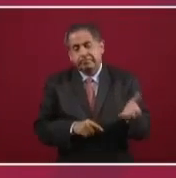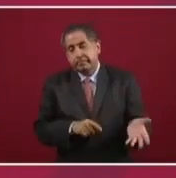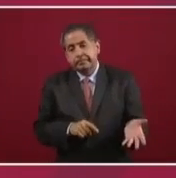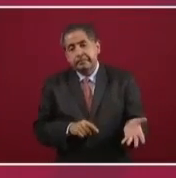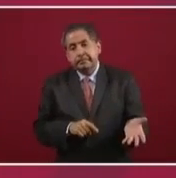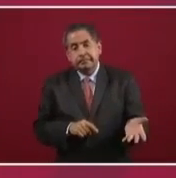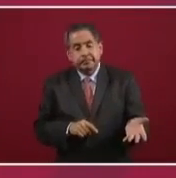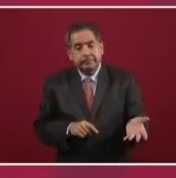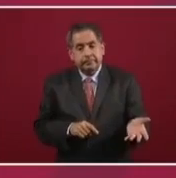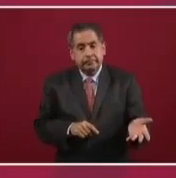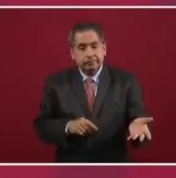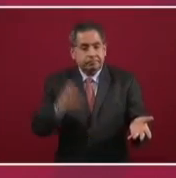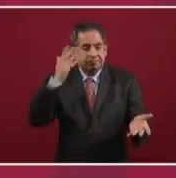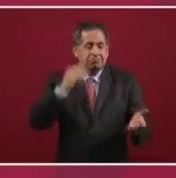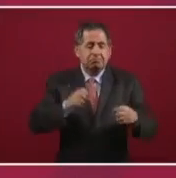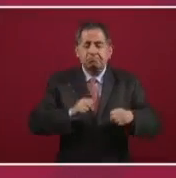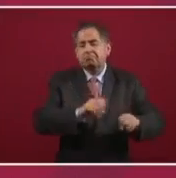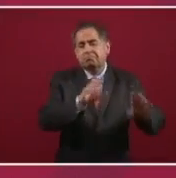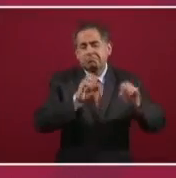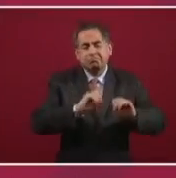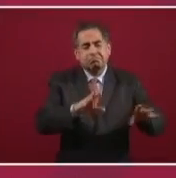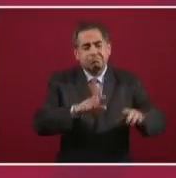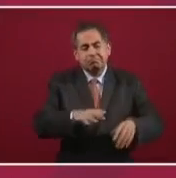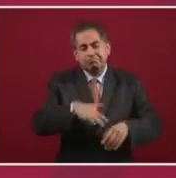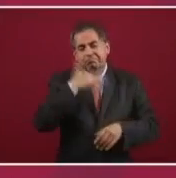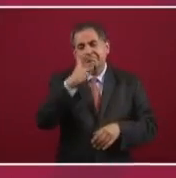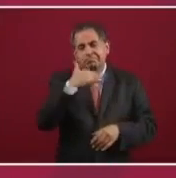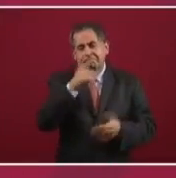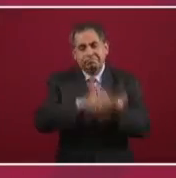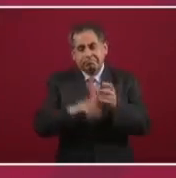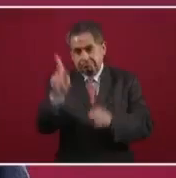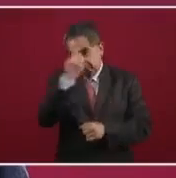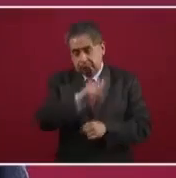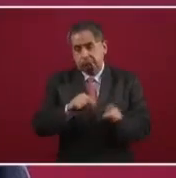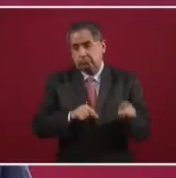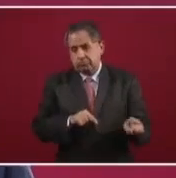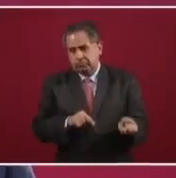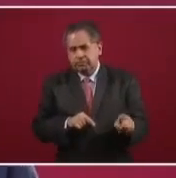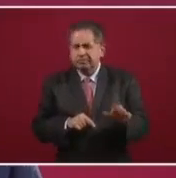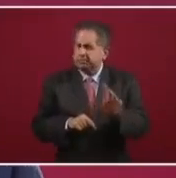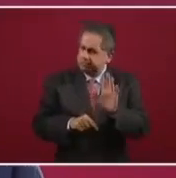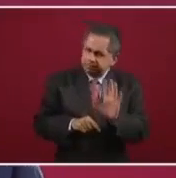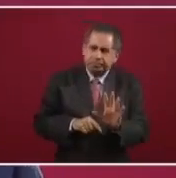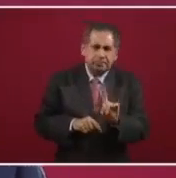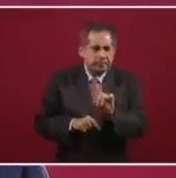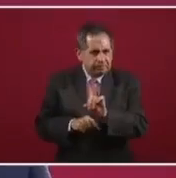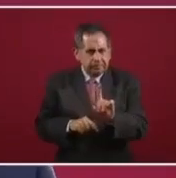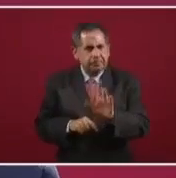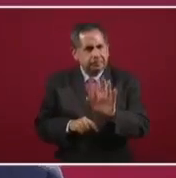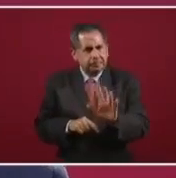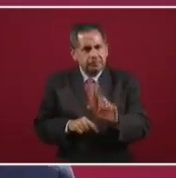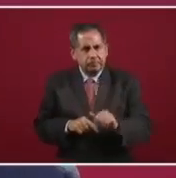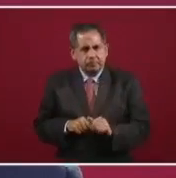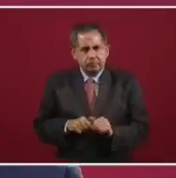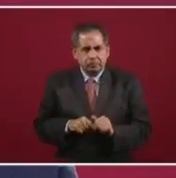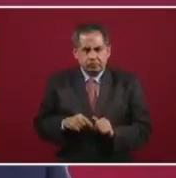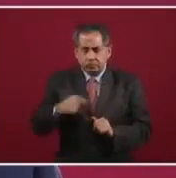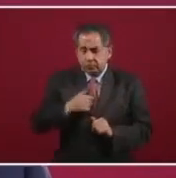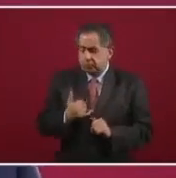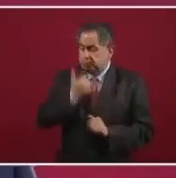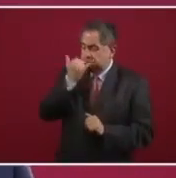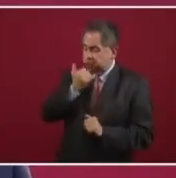se permitió en el periodo neoliberal. Por eso no me